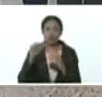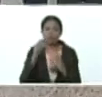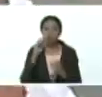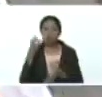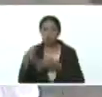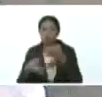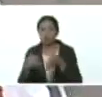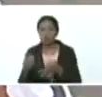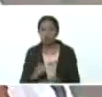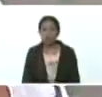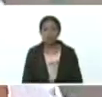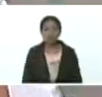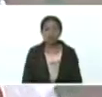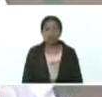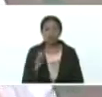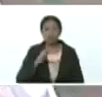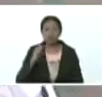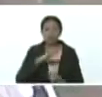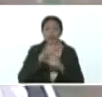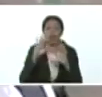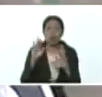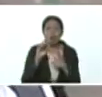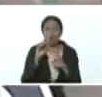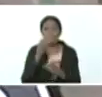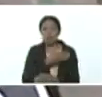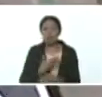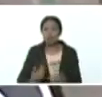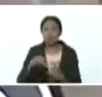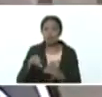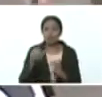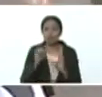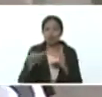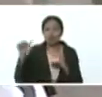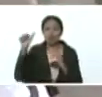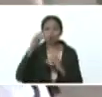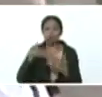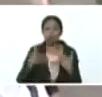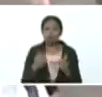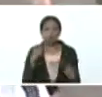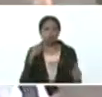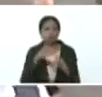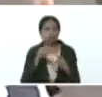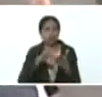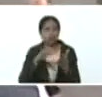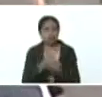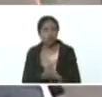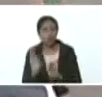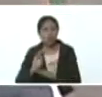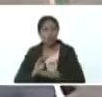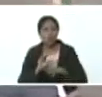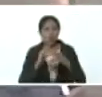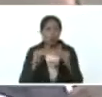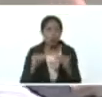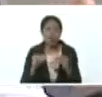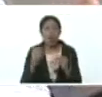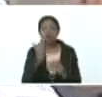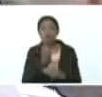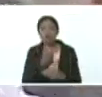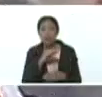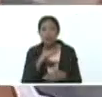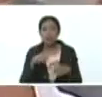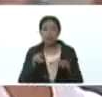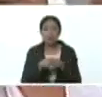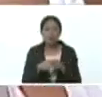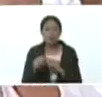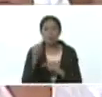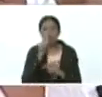Correcto, presidente. Este plan instruido por usted tiene como objetivo prevenir todas las enfermedades transmitidas por vectores y por